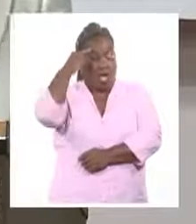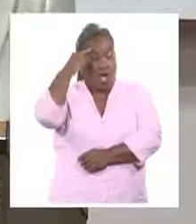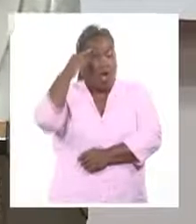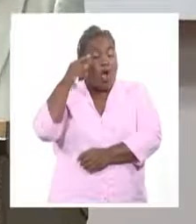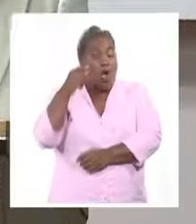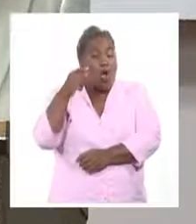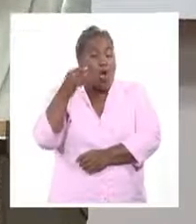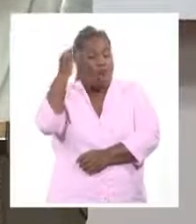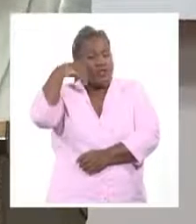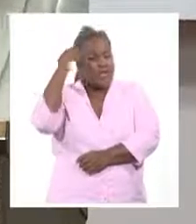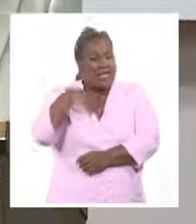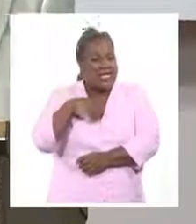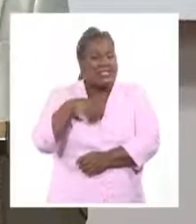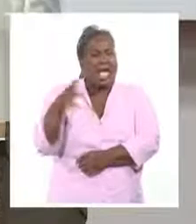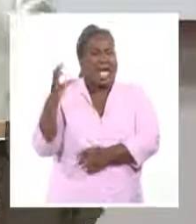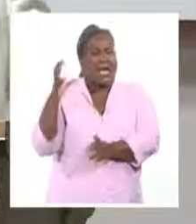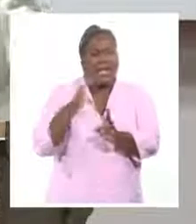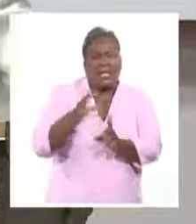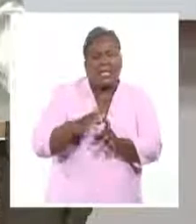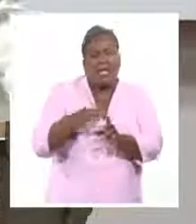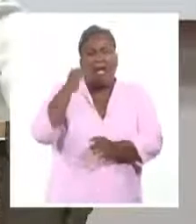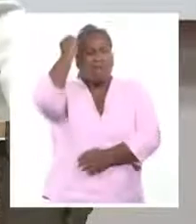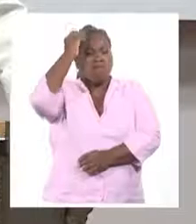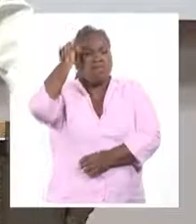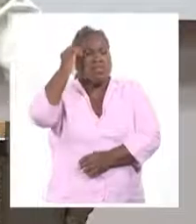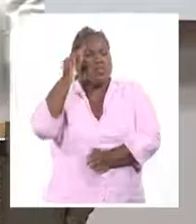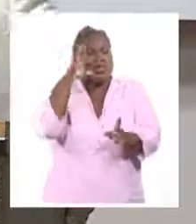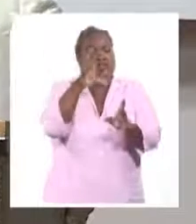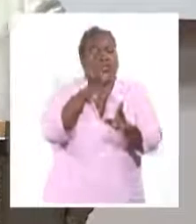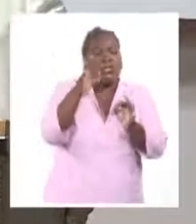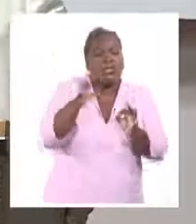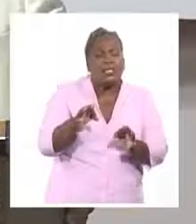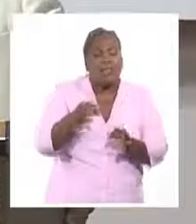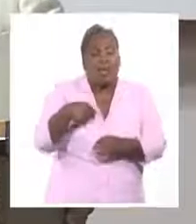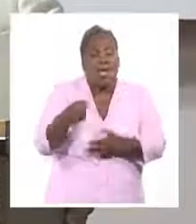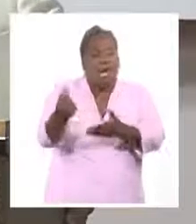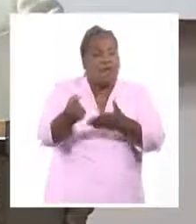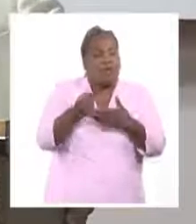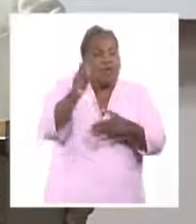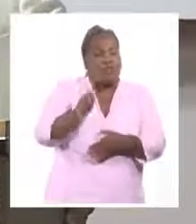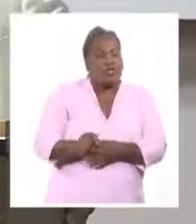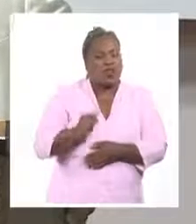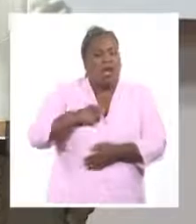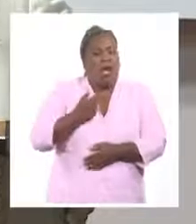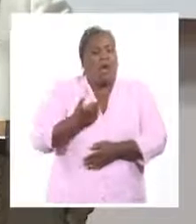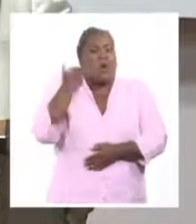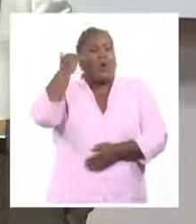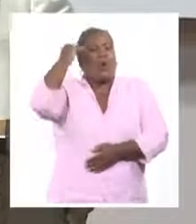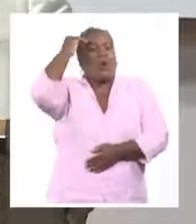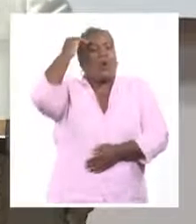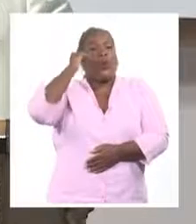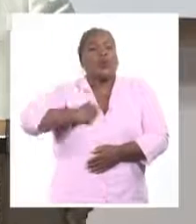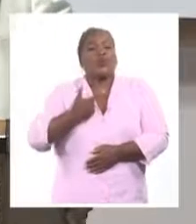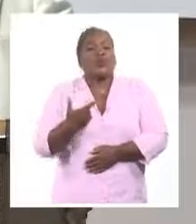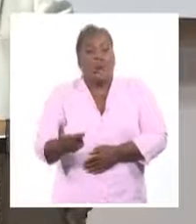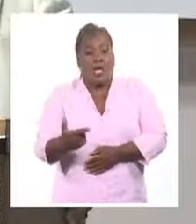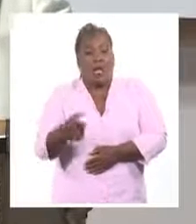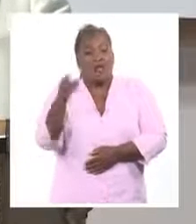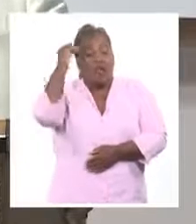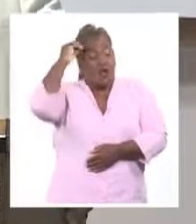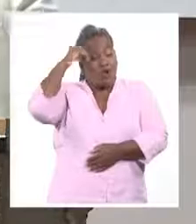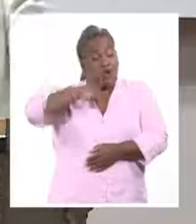un pensamiento crítico que garantice un discernimiento culto de lo que vale y lo que no. Esa